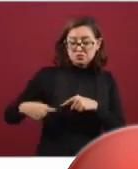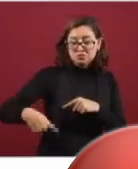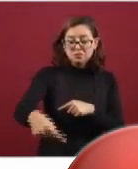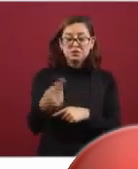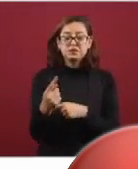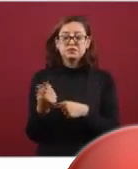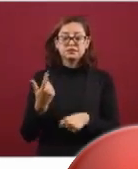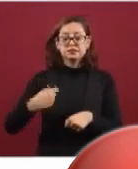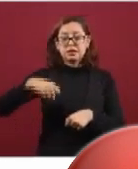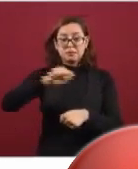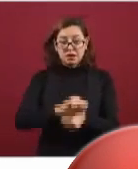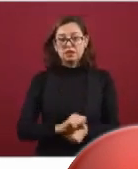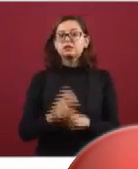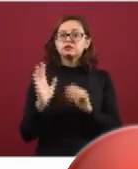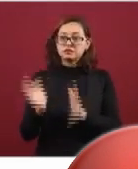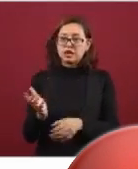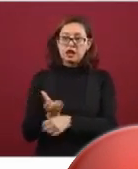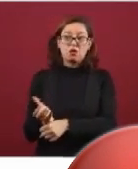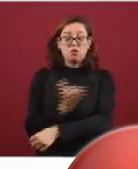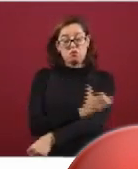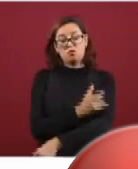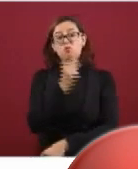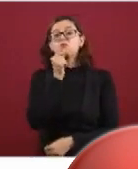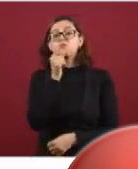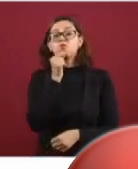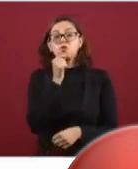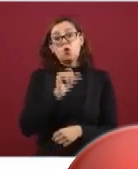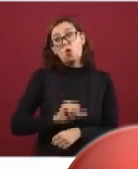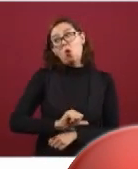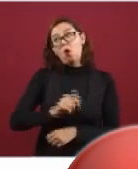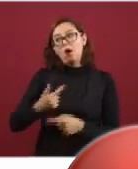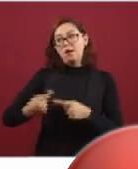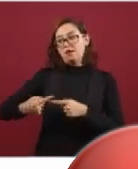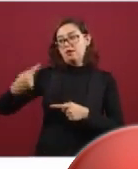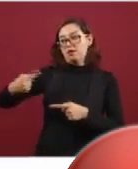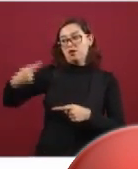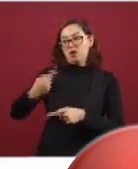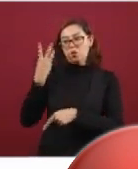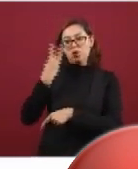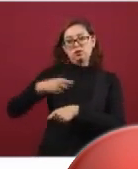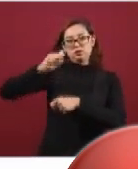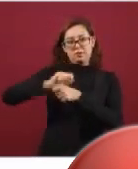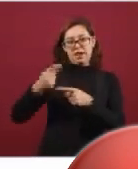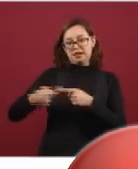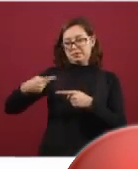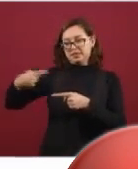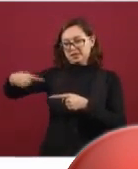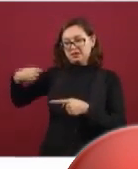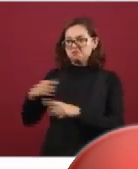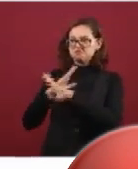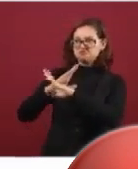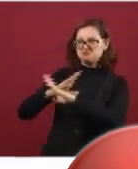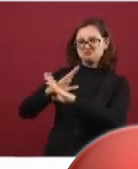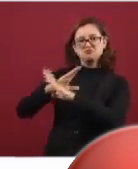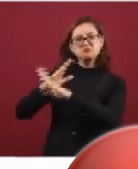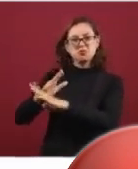con Fuerza Pública, para los que se fueron acumulando en las 4 semanas previas, y